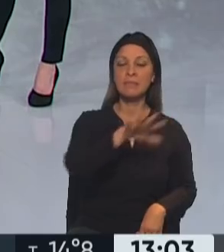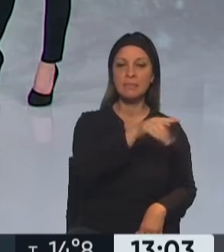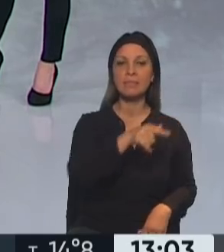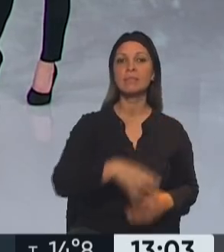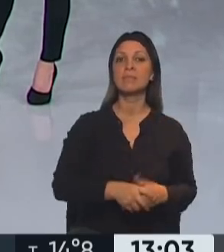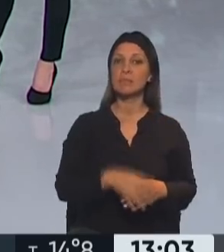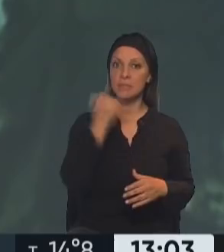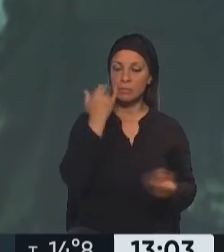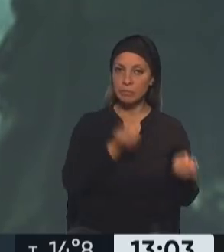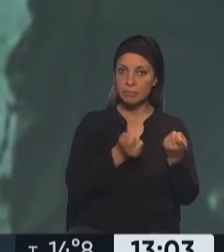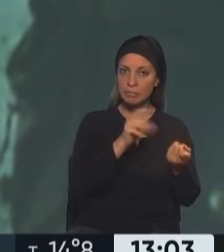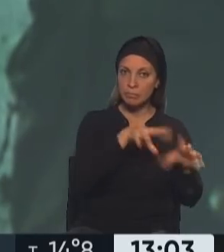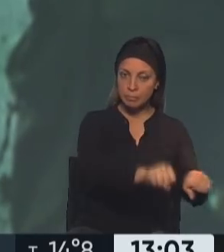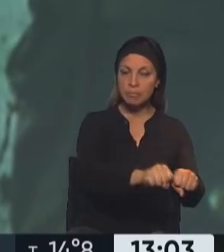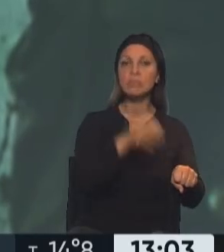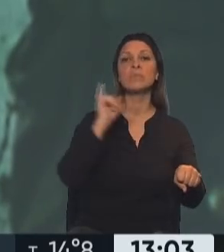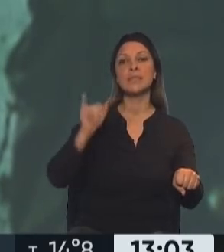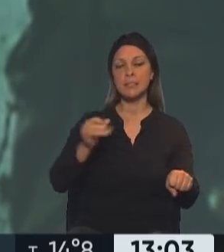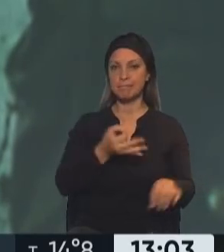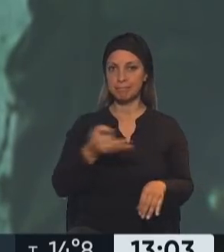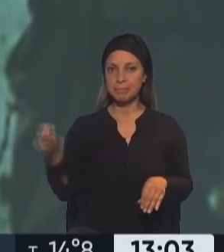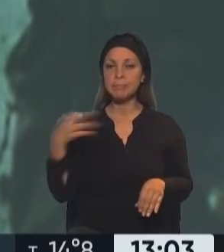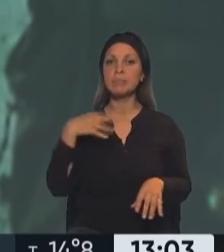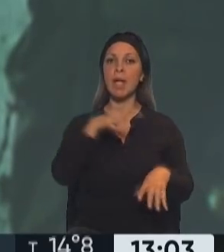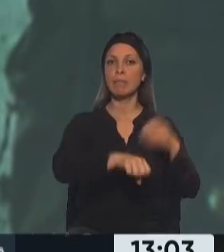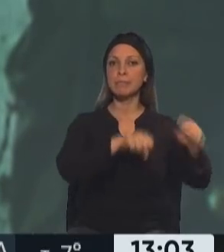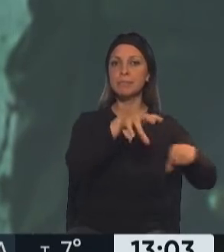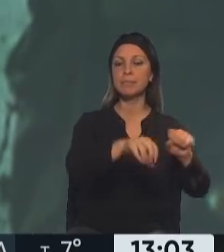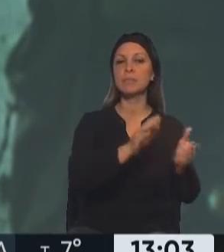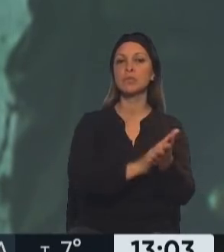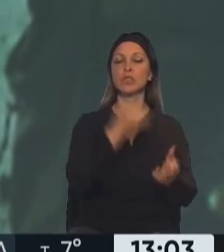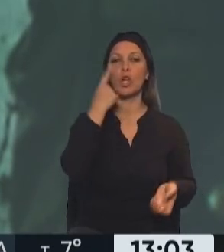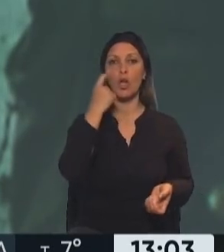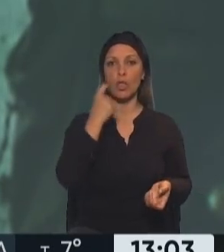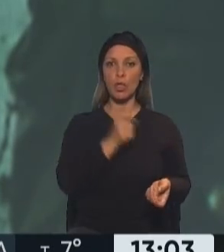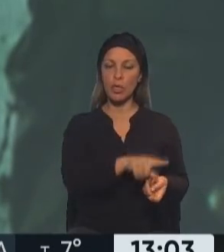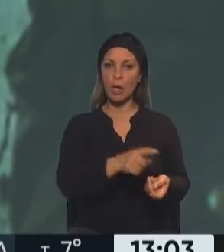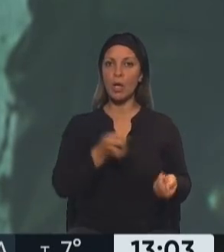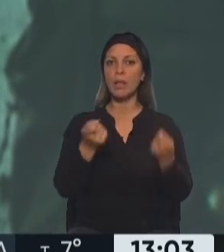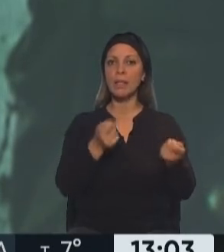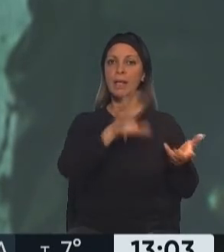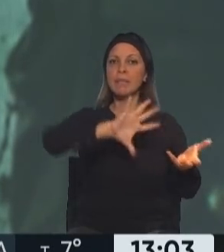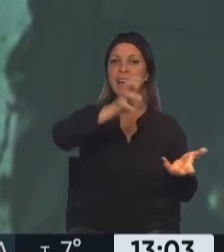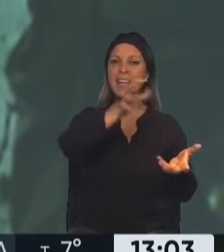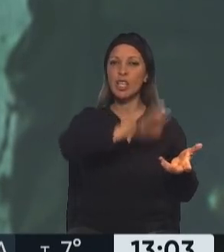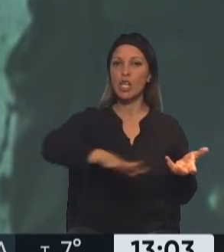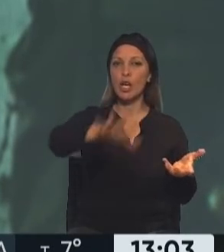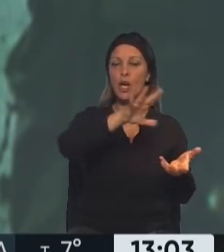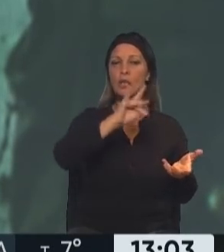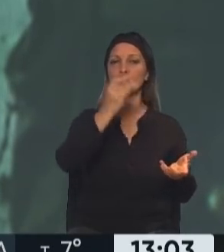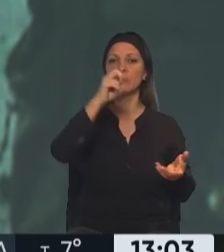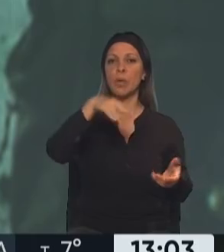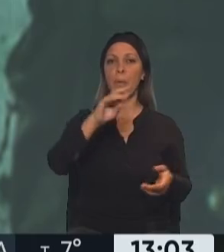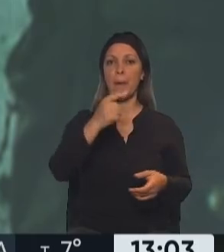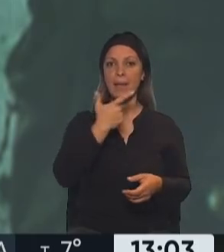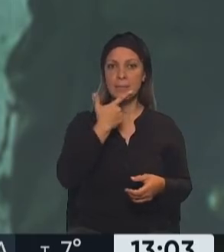es, Vero, es un avance importante en relación al control de lo que se llama la región del Donbass, que está compuesta